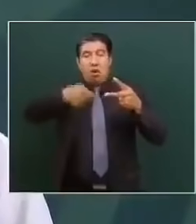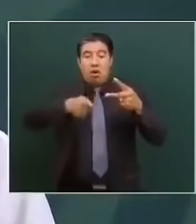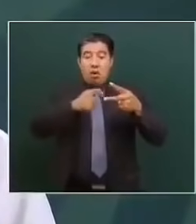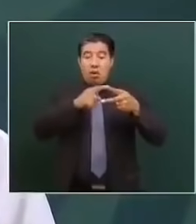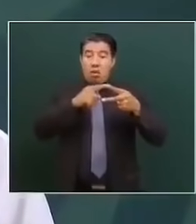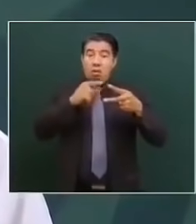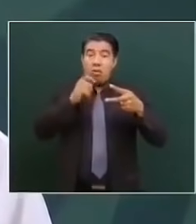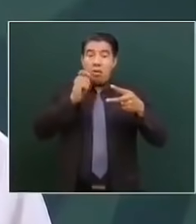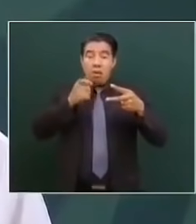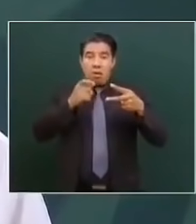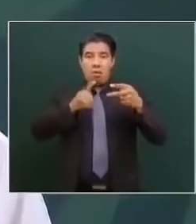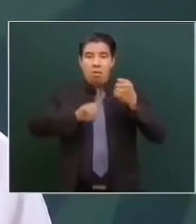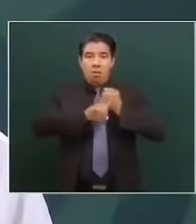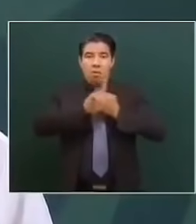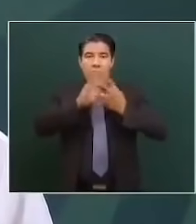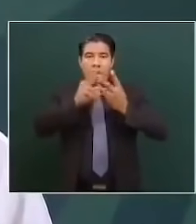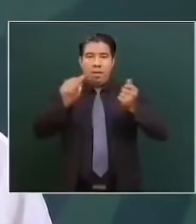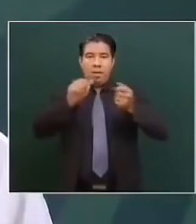Una,